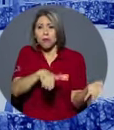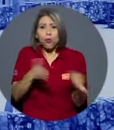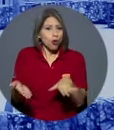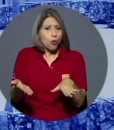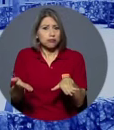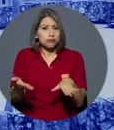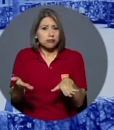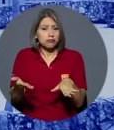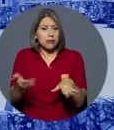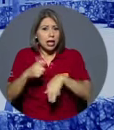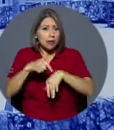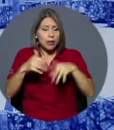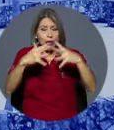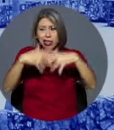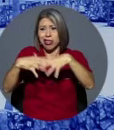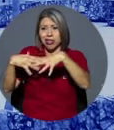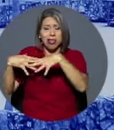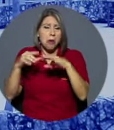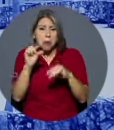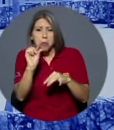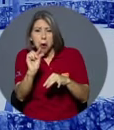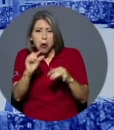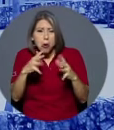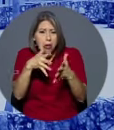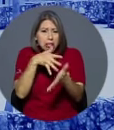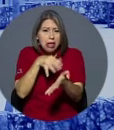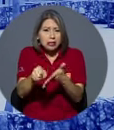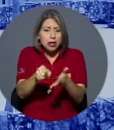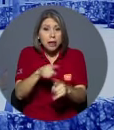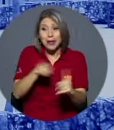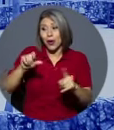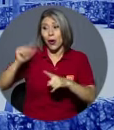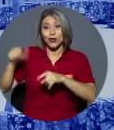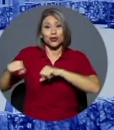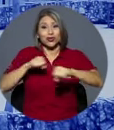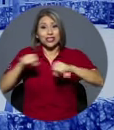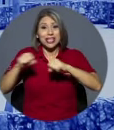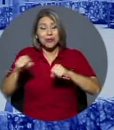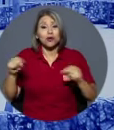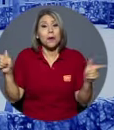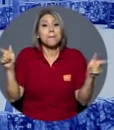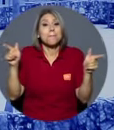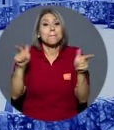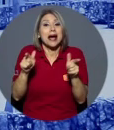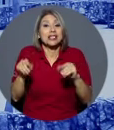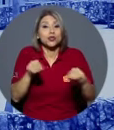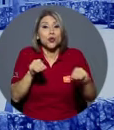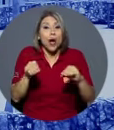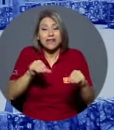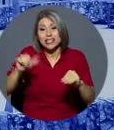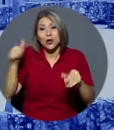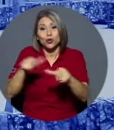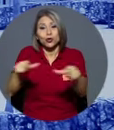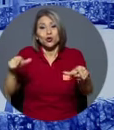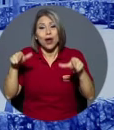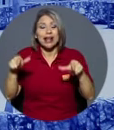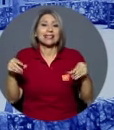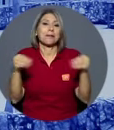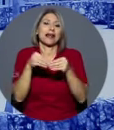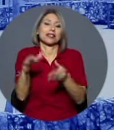fue realmente poco, mientras que sismos de mucho menor magnitud realmente causan mucha muerte y destrucción en otros lugares del